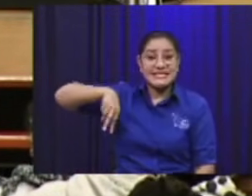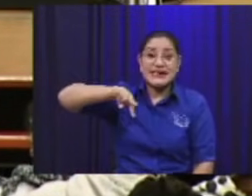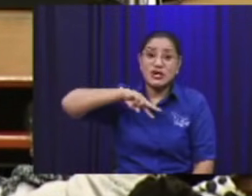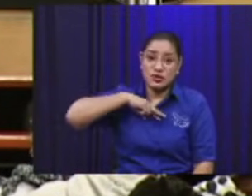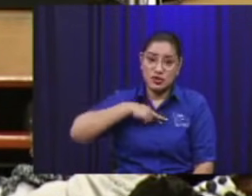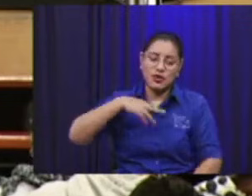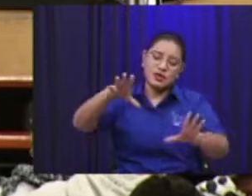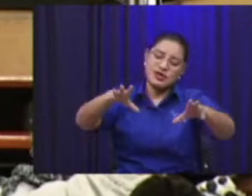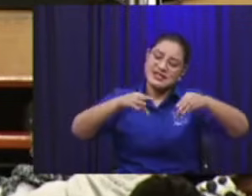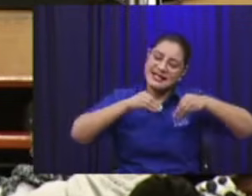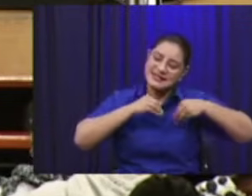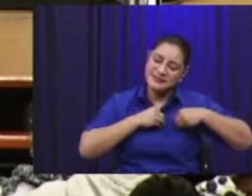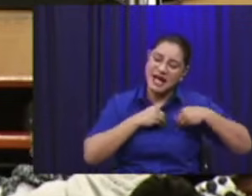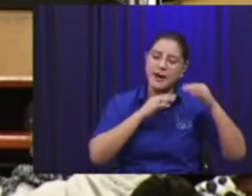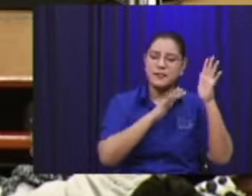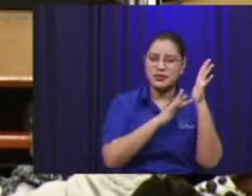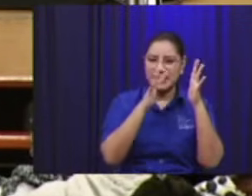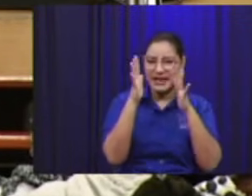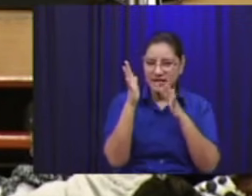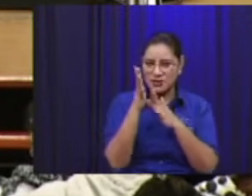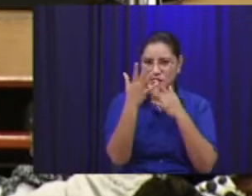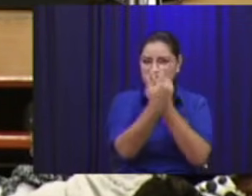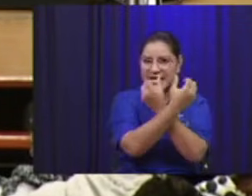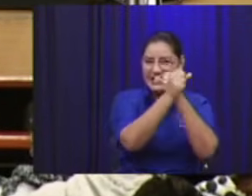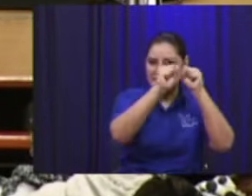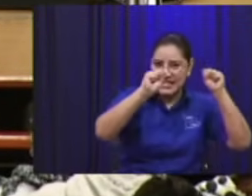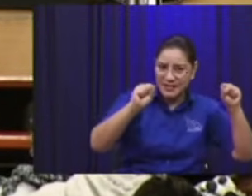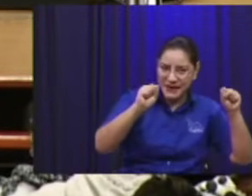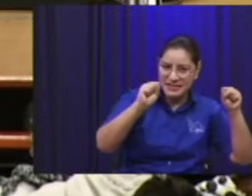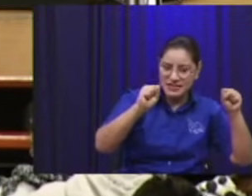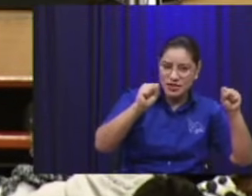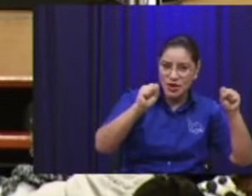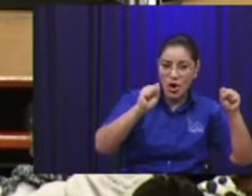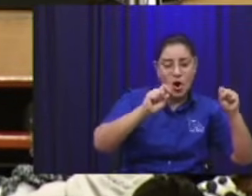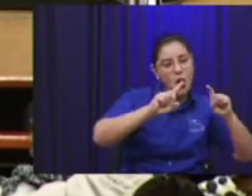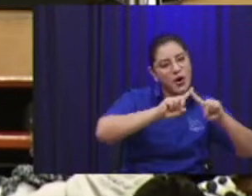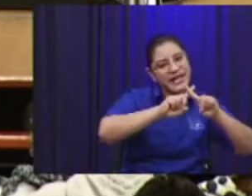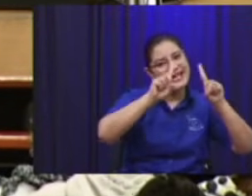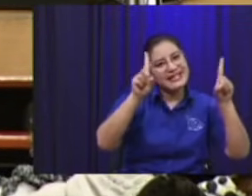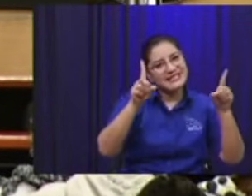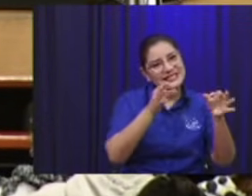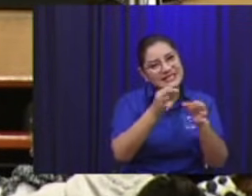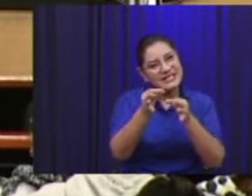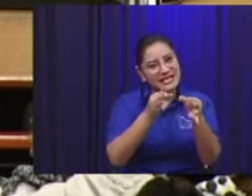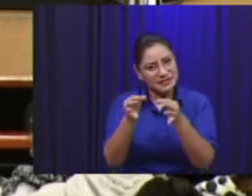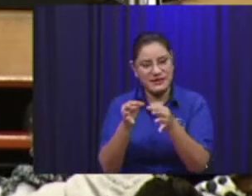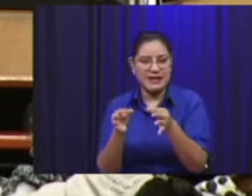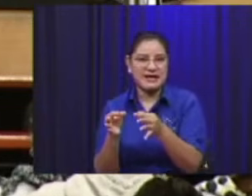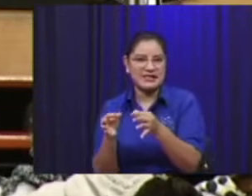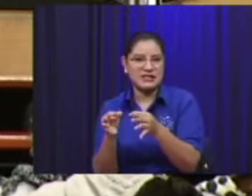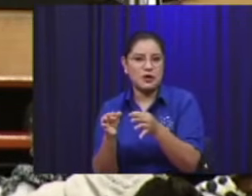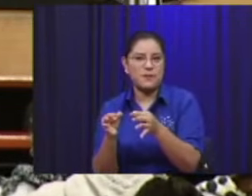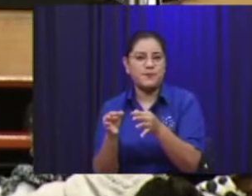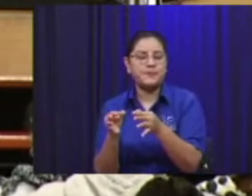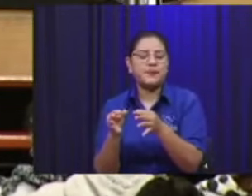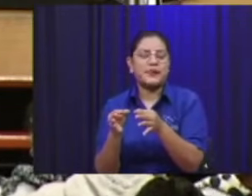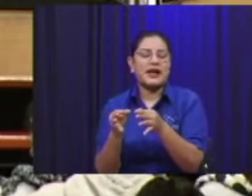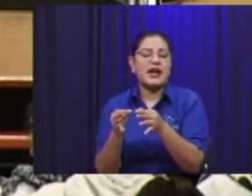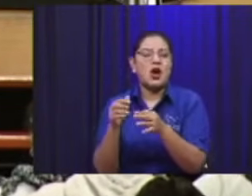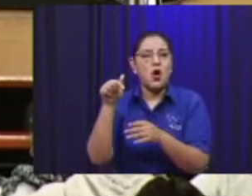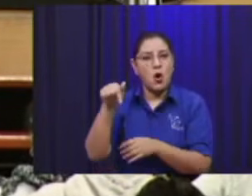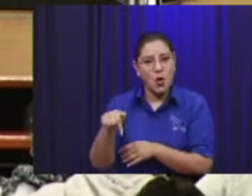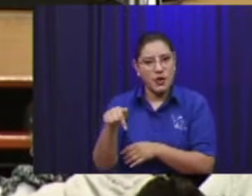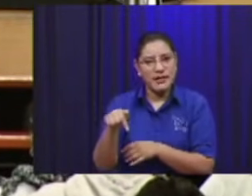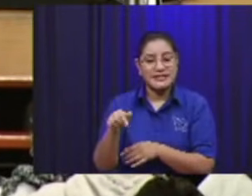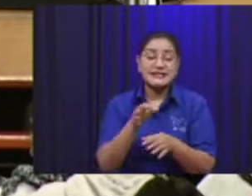un bautizado llegamos al desierto río jordán bautismo del espíritu santo y pues conquista del canal vida en abundancia no